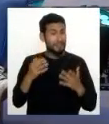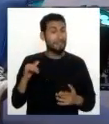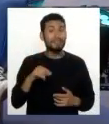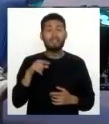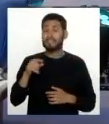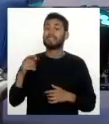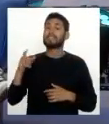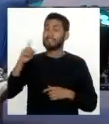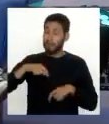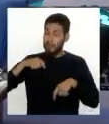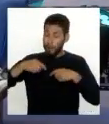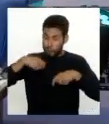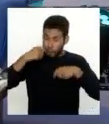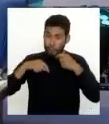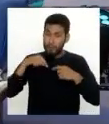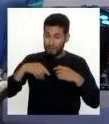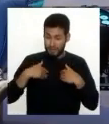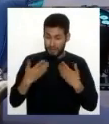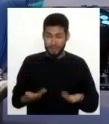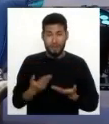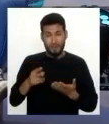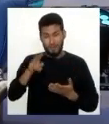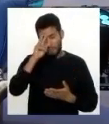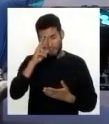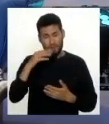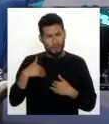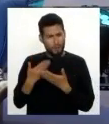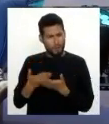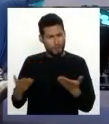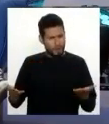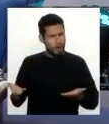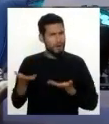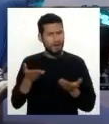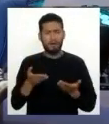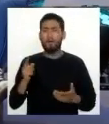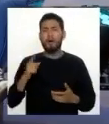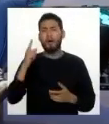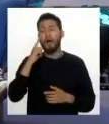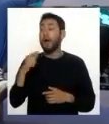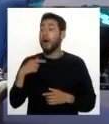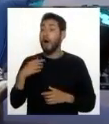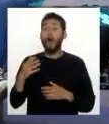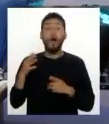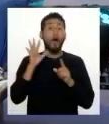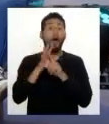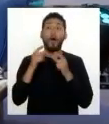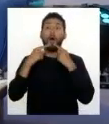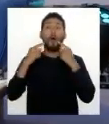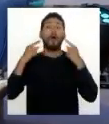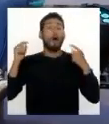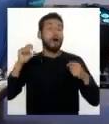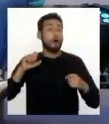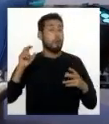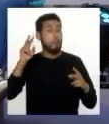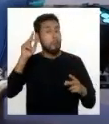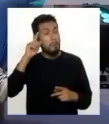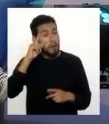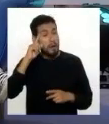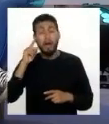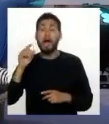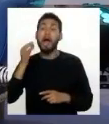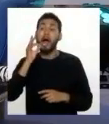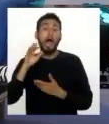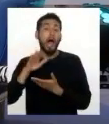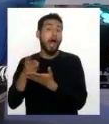dicho Juliana, a consumir los productos que tenemos cerca, no esperar lo que está de moda o lo que creemos que solamente es